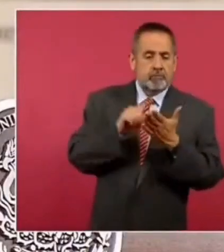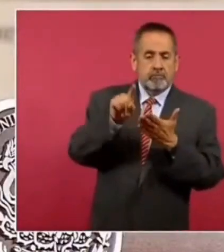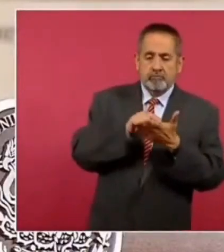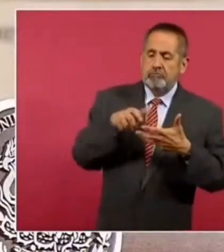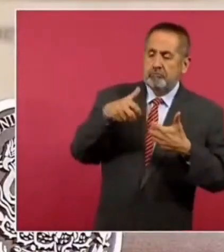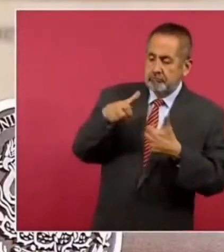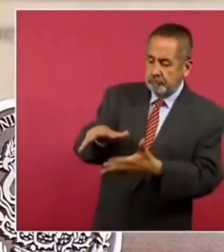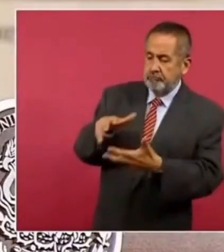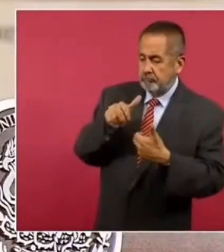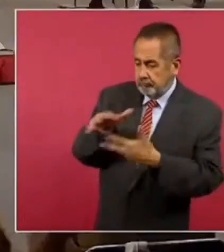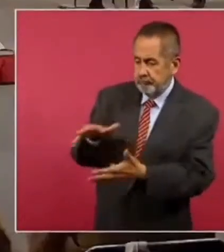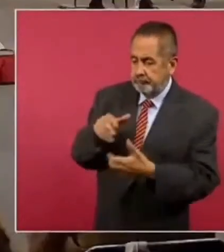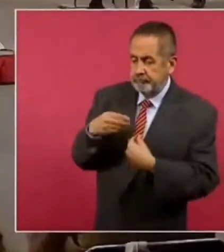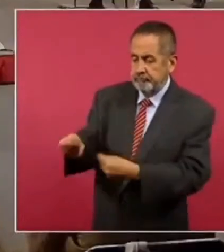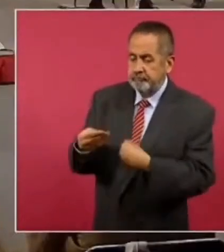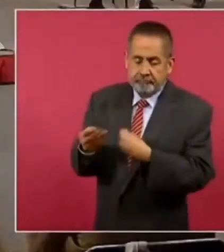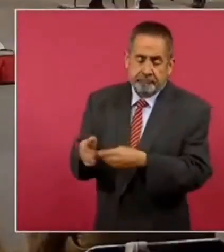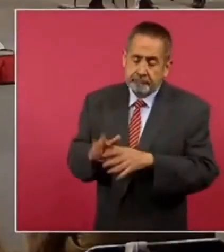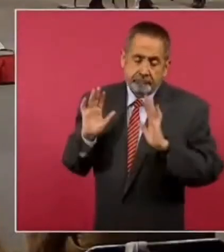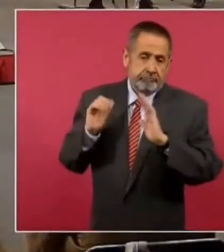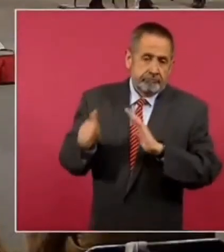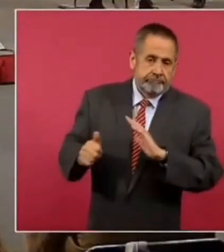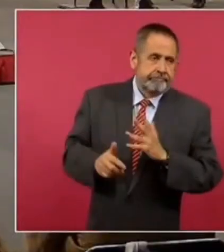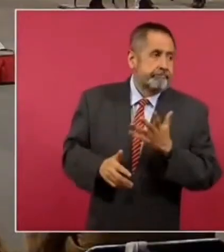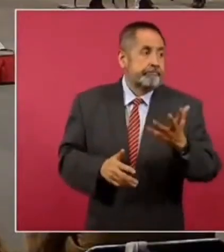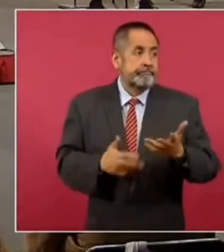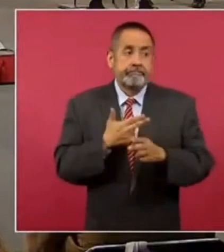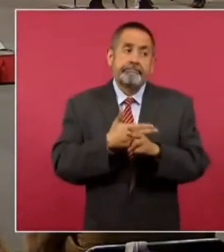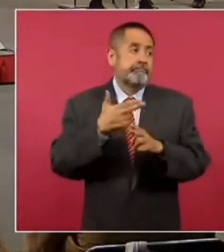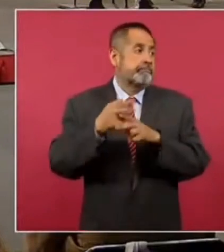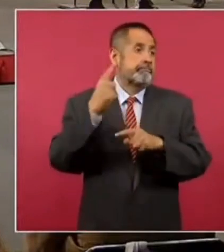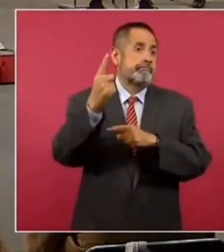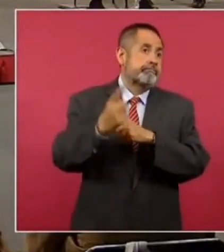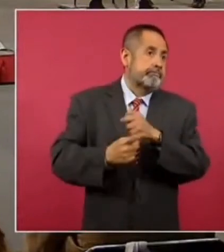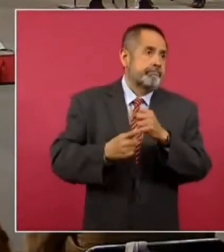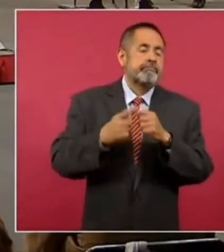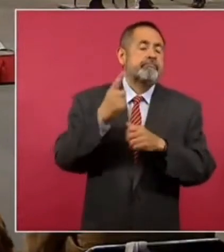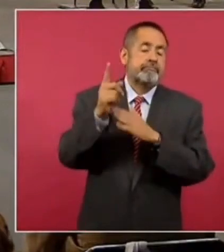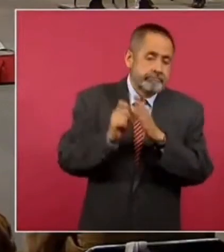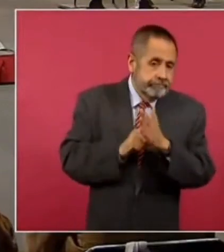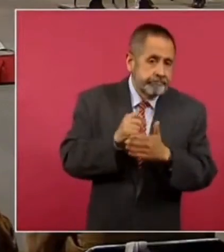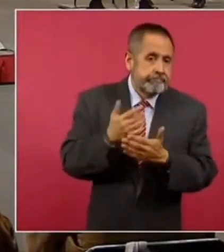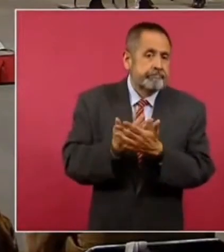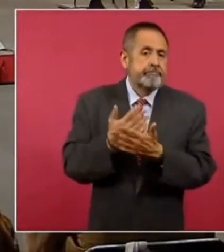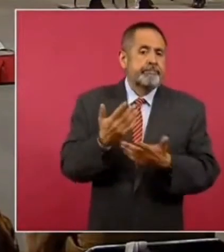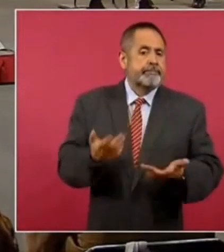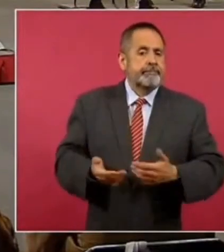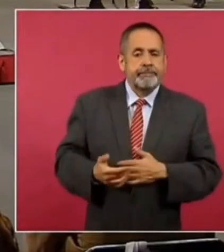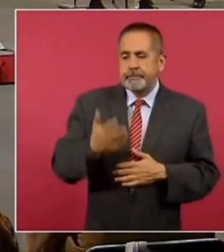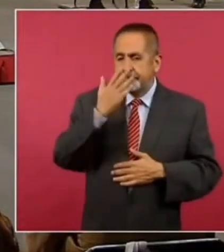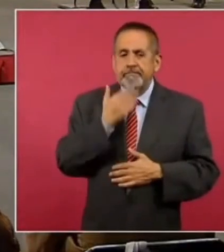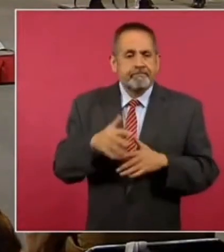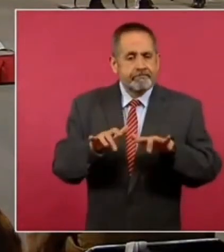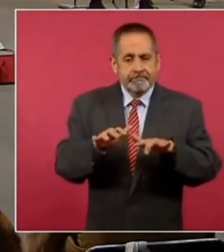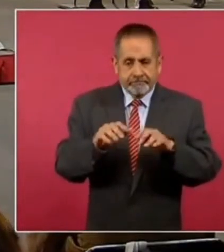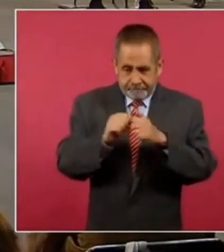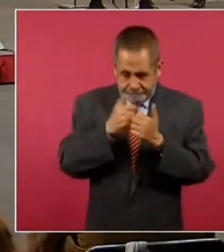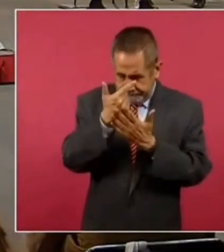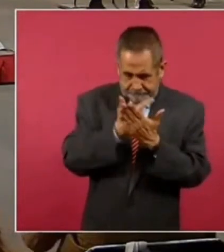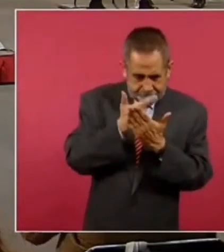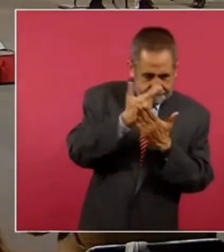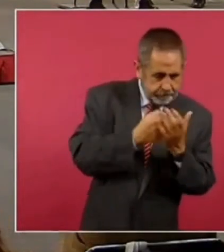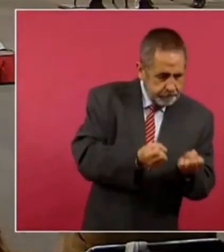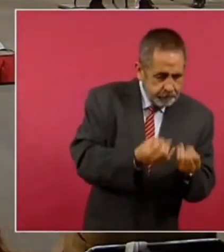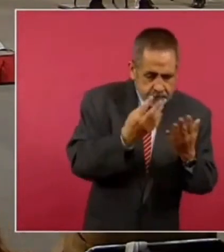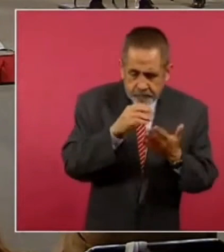misma cantidad de medicamentos. Además de eso, se contaba todo sin sistemas digitales de control de inventarios,